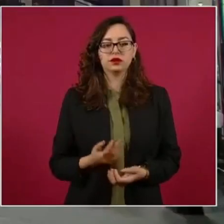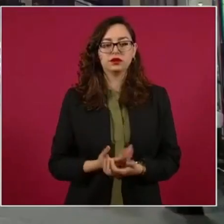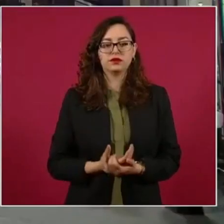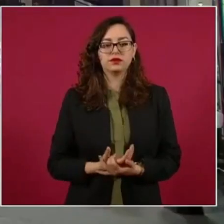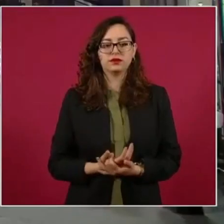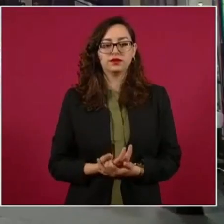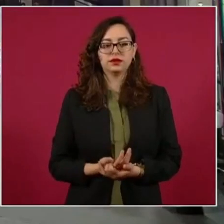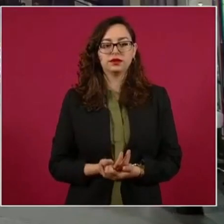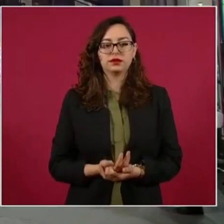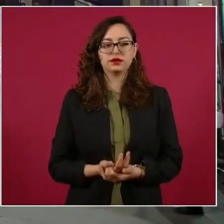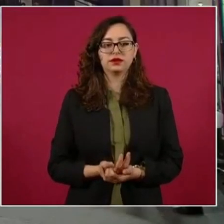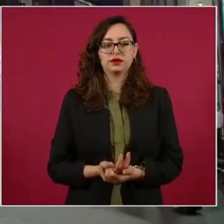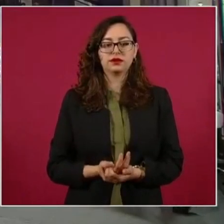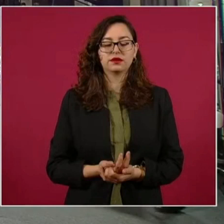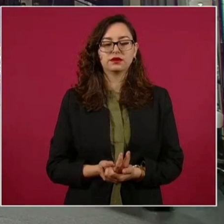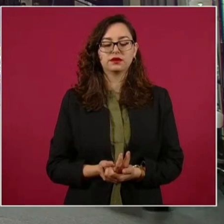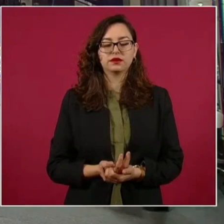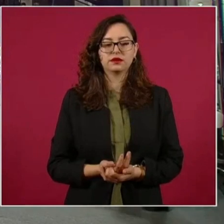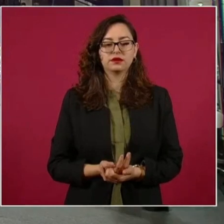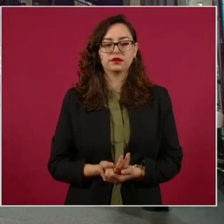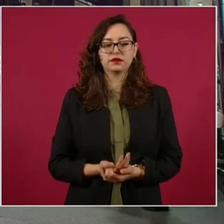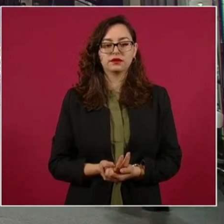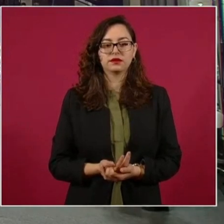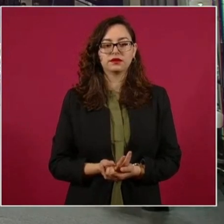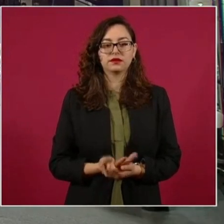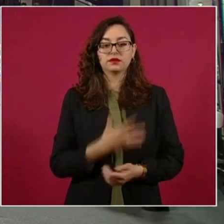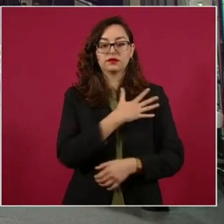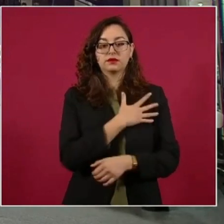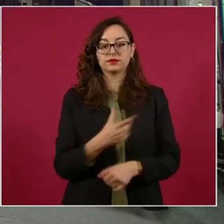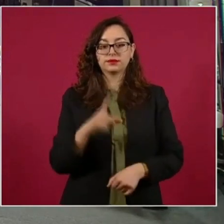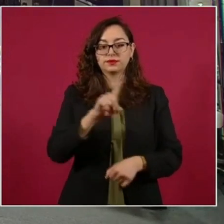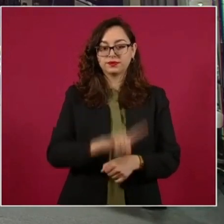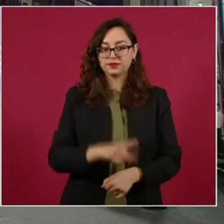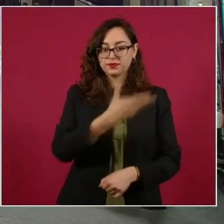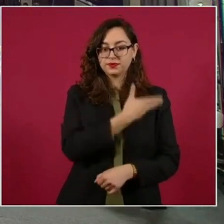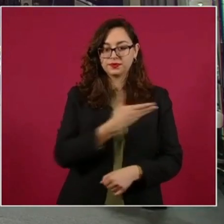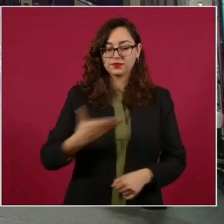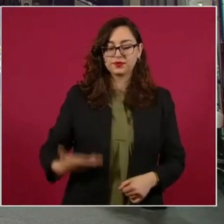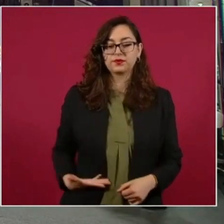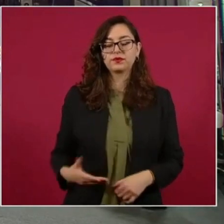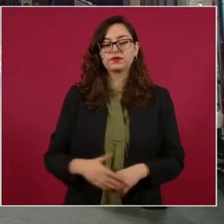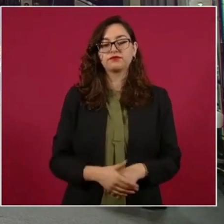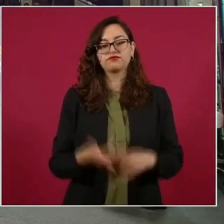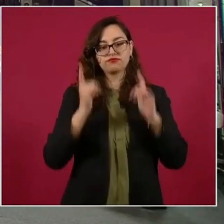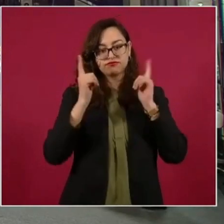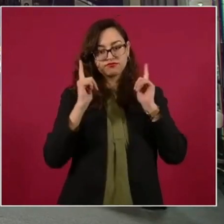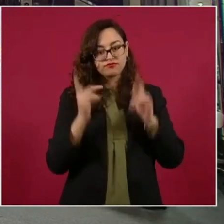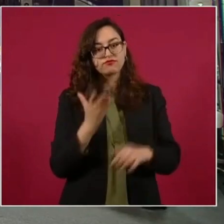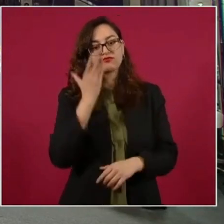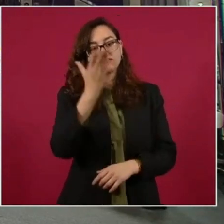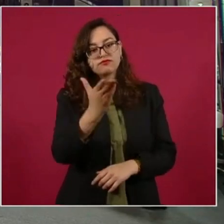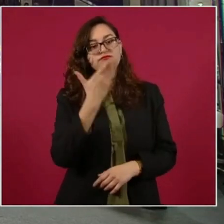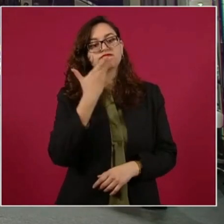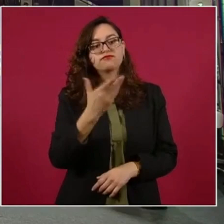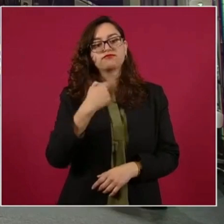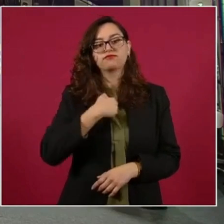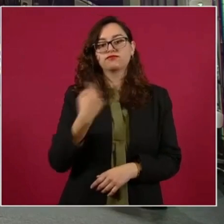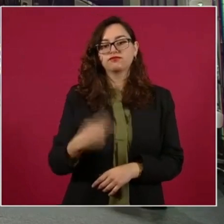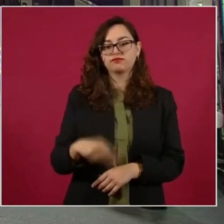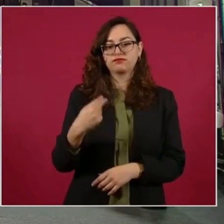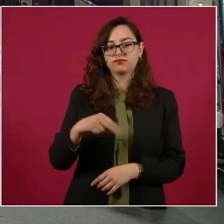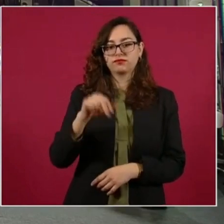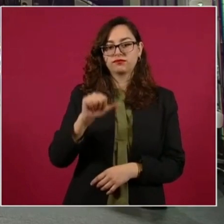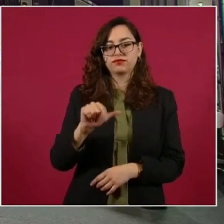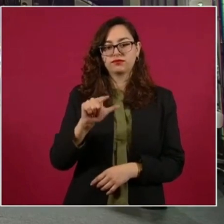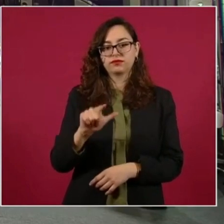Adelante. Buenos días, señor presidente. Espero se encuentre usted muy bien. Alberto Marroquín Espinosa, de Frecuencia CAT, JF Informa